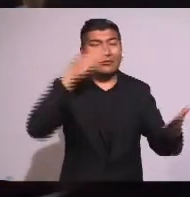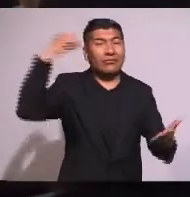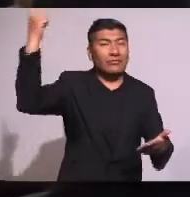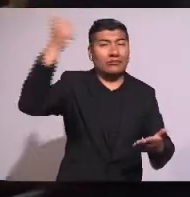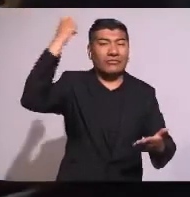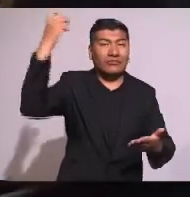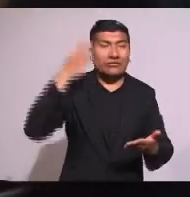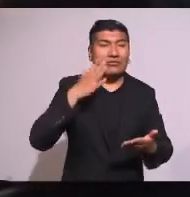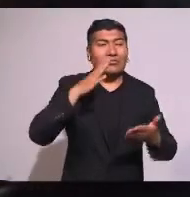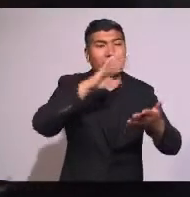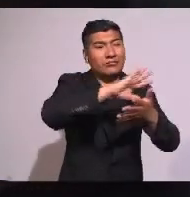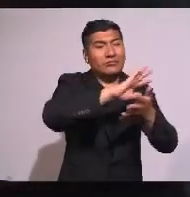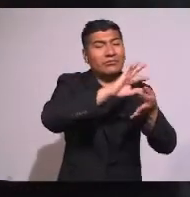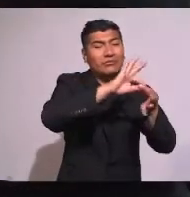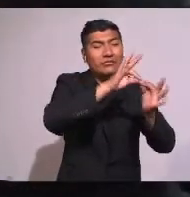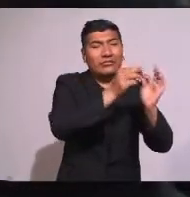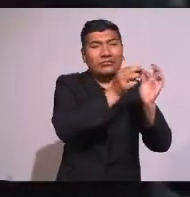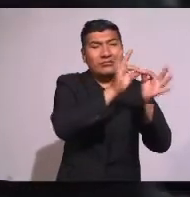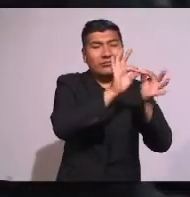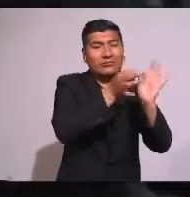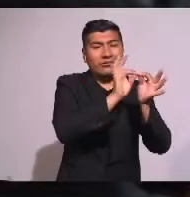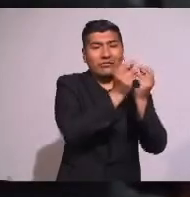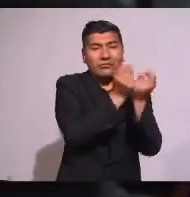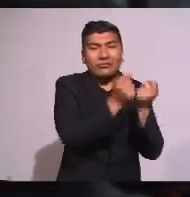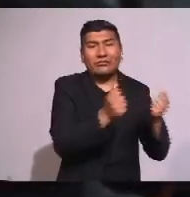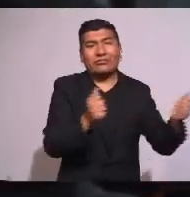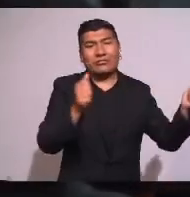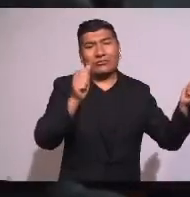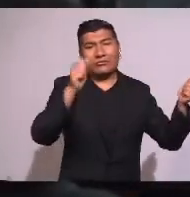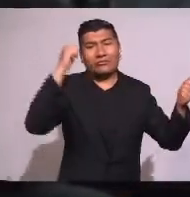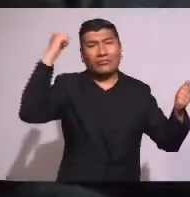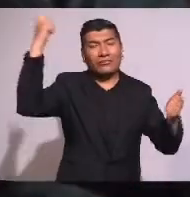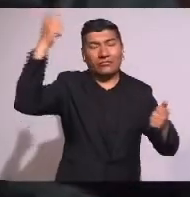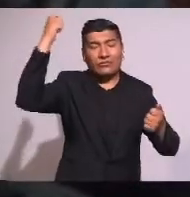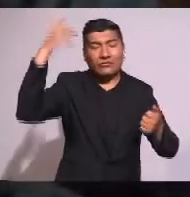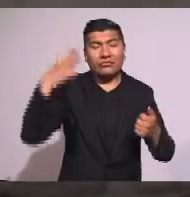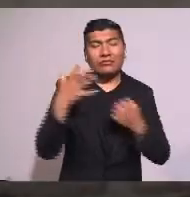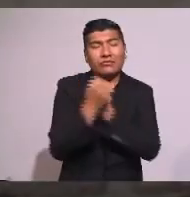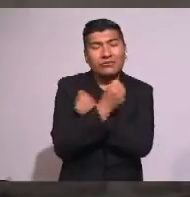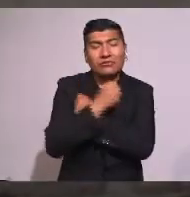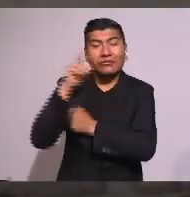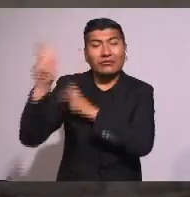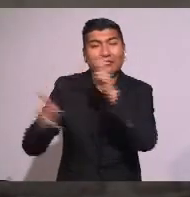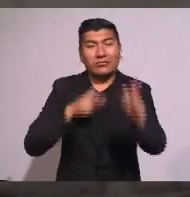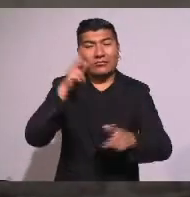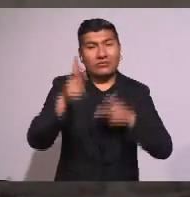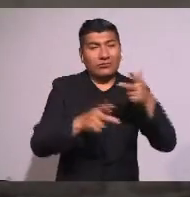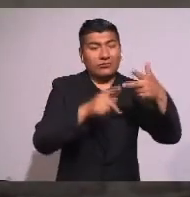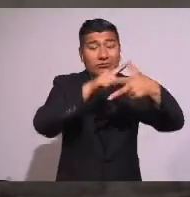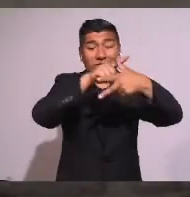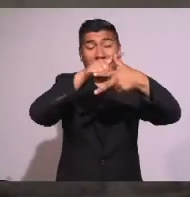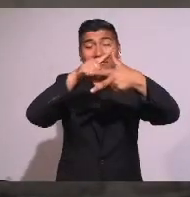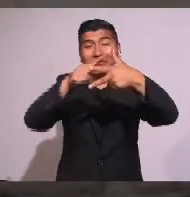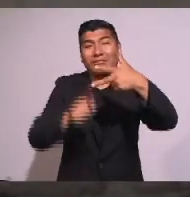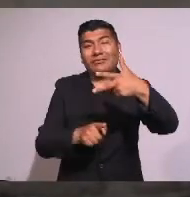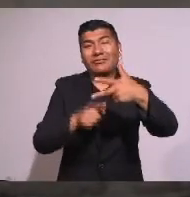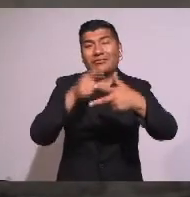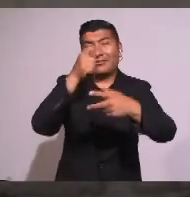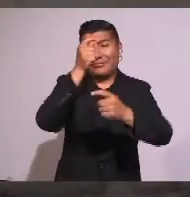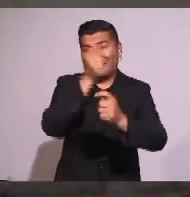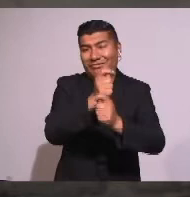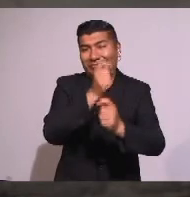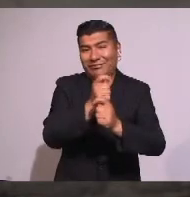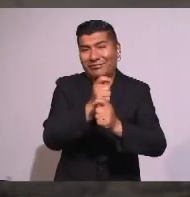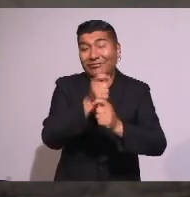de la reconciliación y la luz del amor al prójimo. Son tres tareas. Es